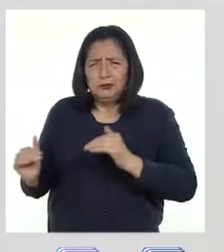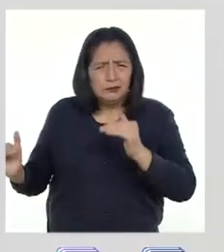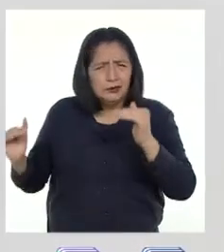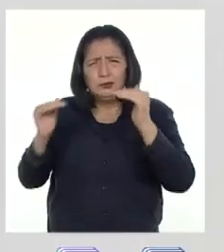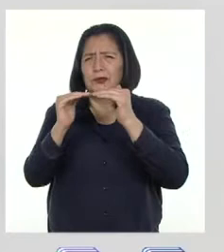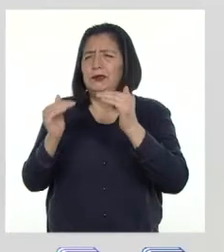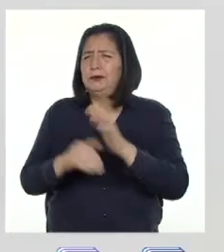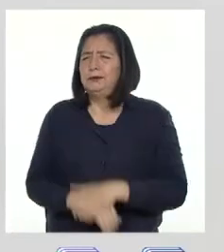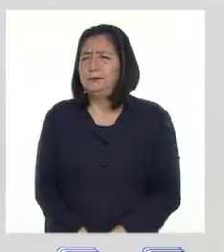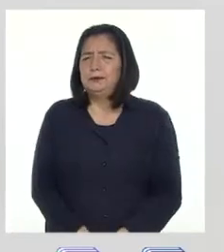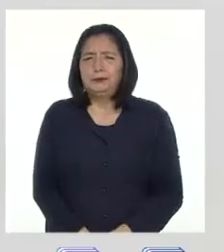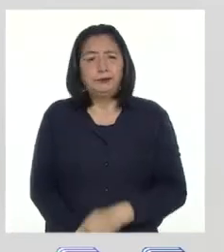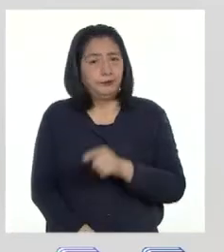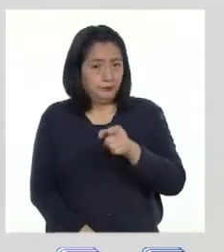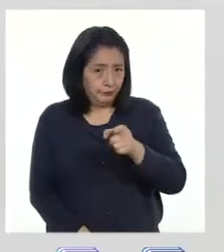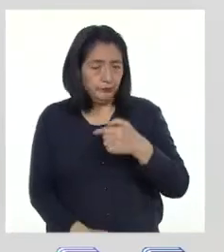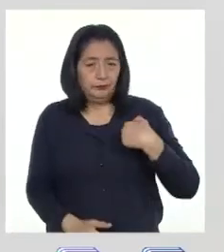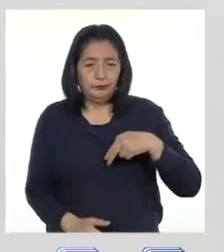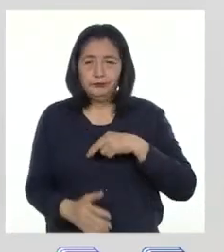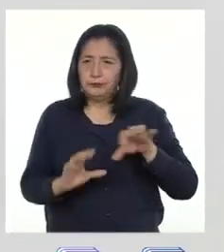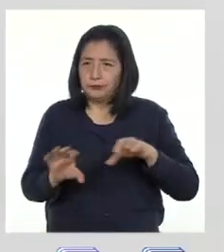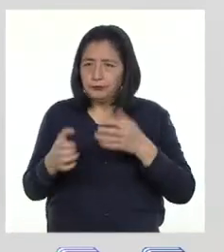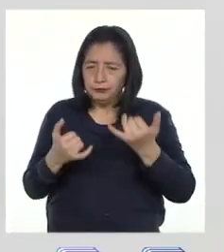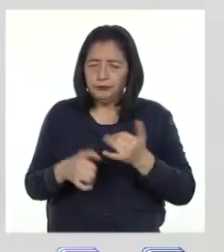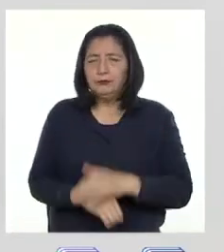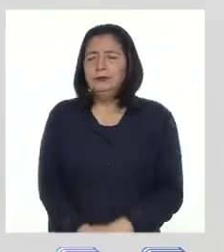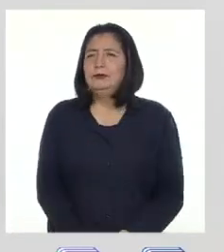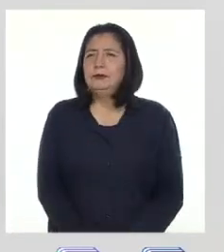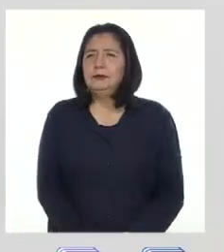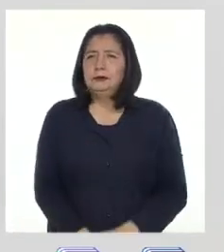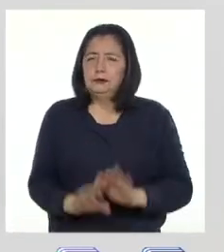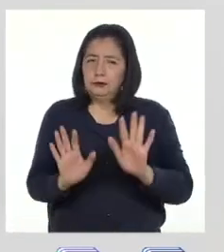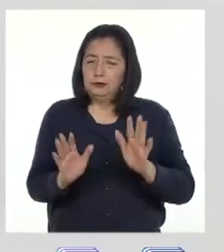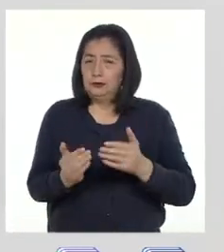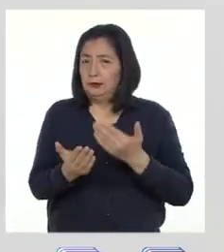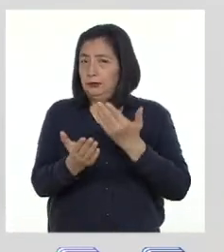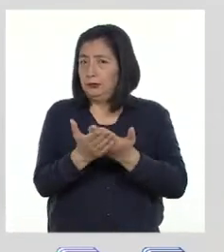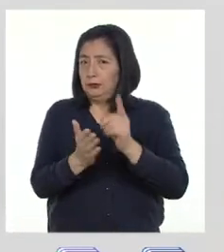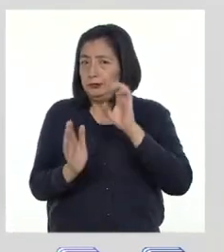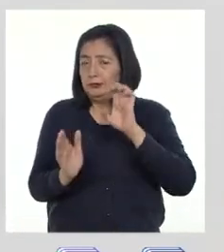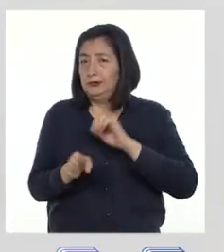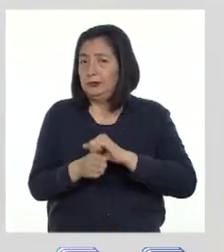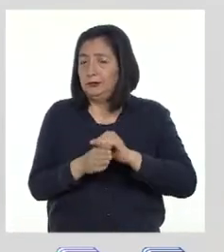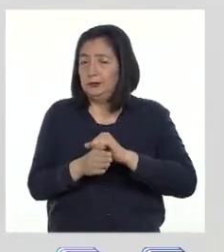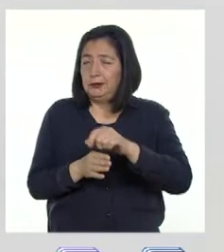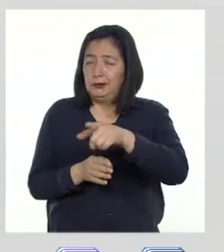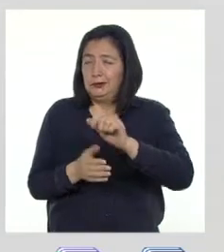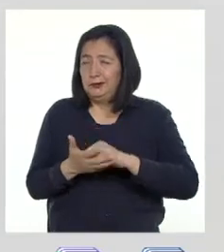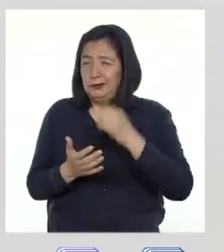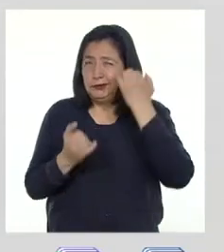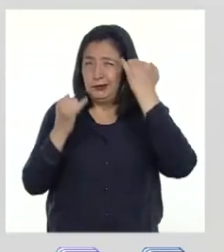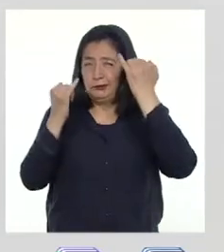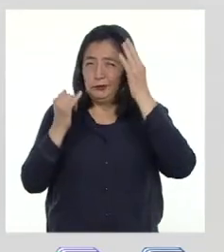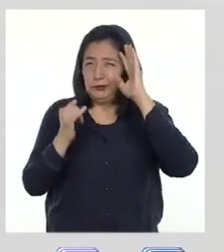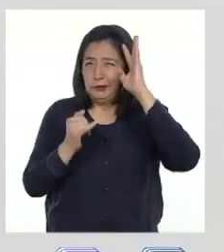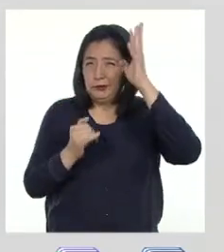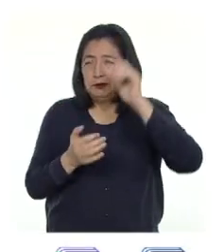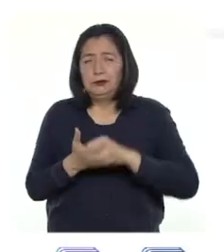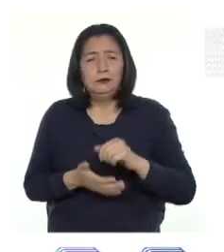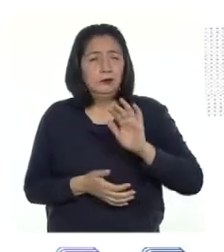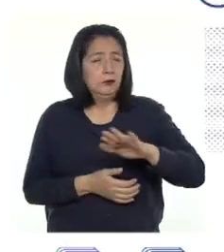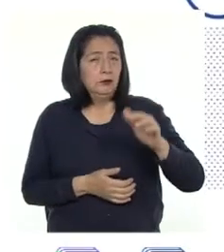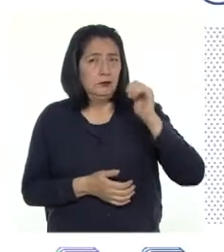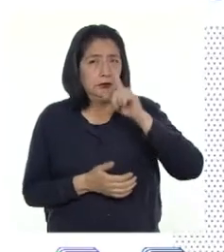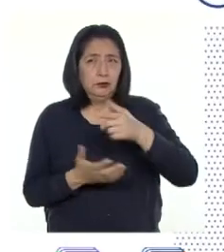igualdad? Eso estamos haciendo. A ver, voy a proponerles un ejercicio de imaginación. Chicas y